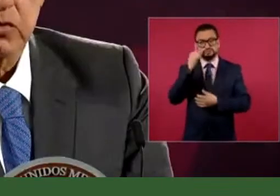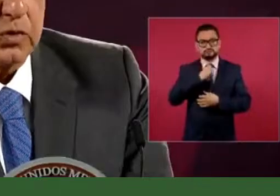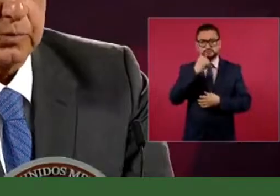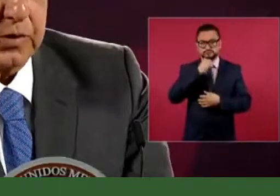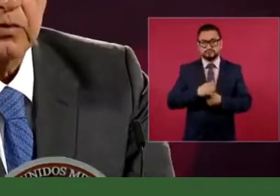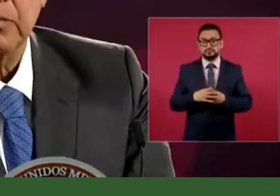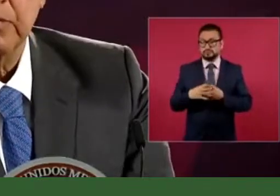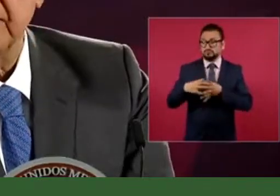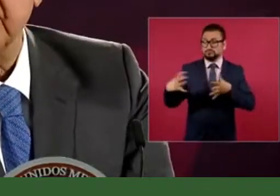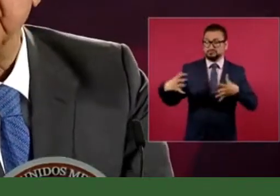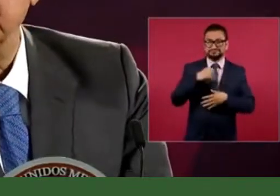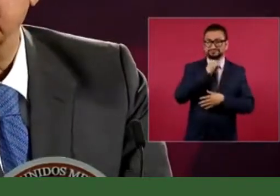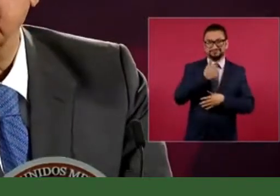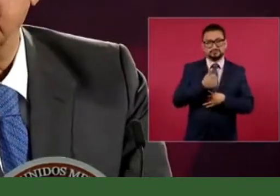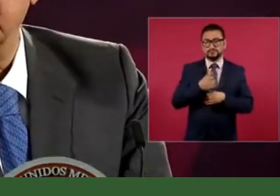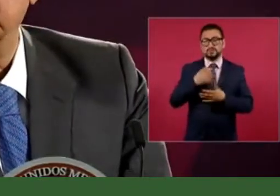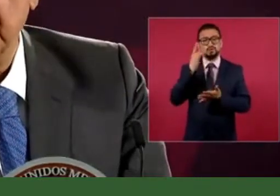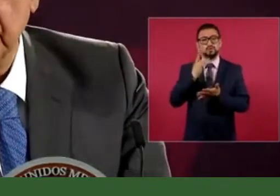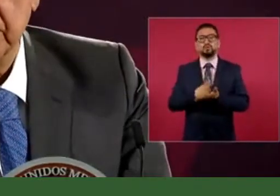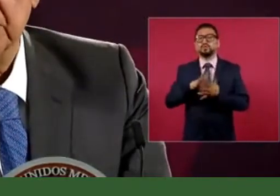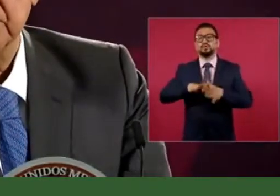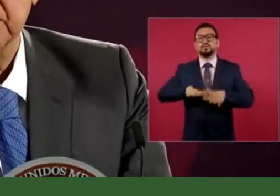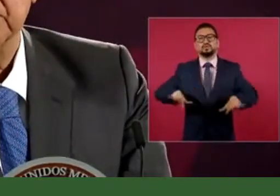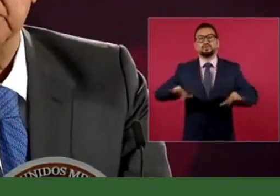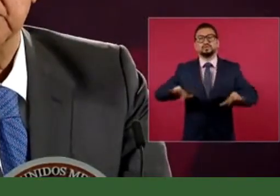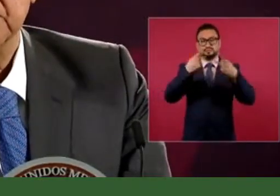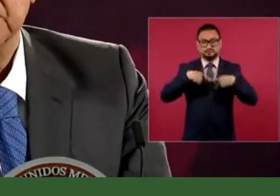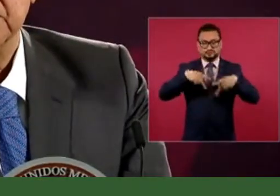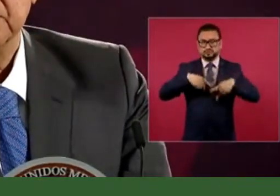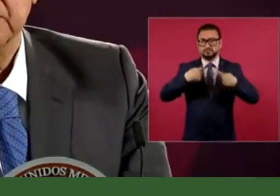Solo el pueblo puede salvar al pueblo.